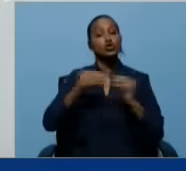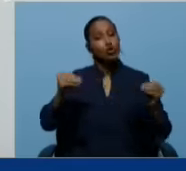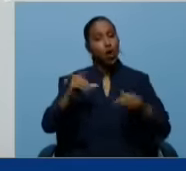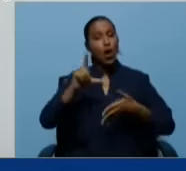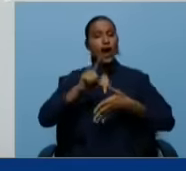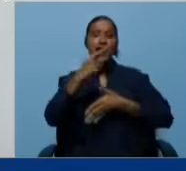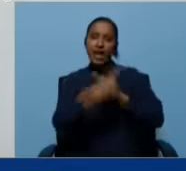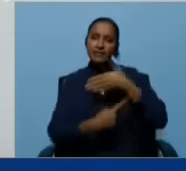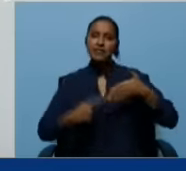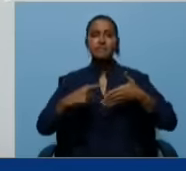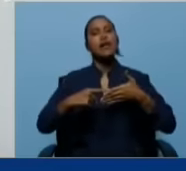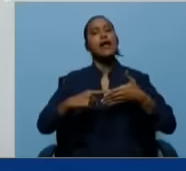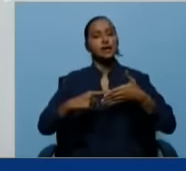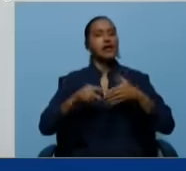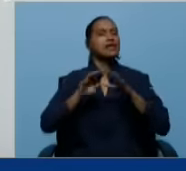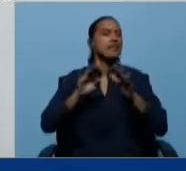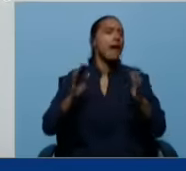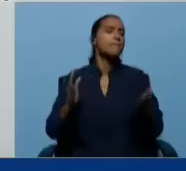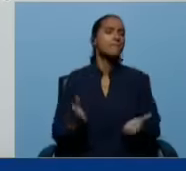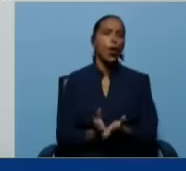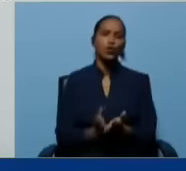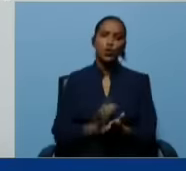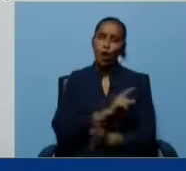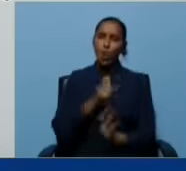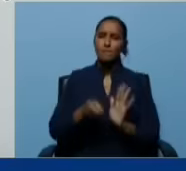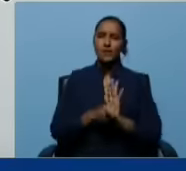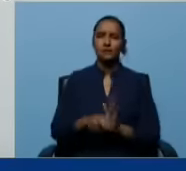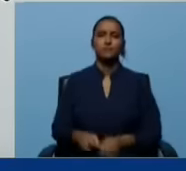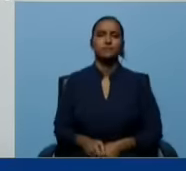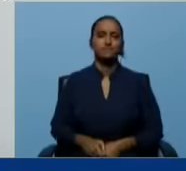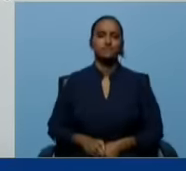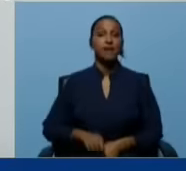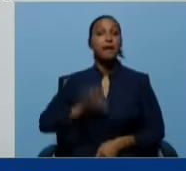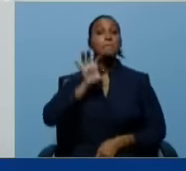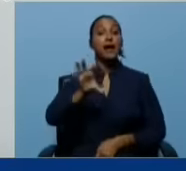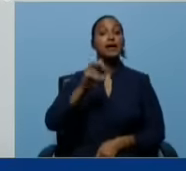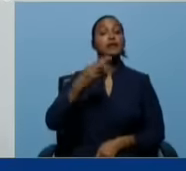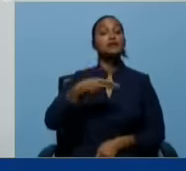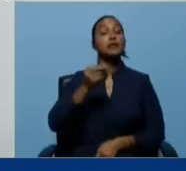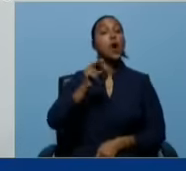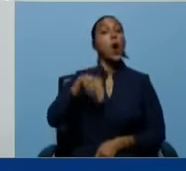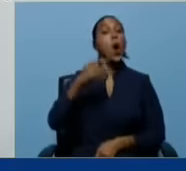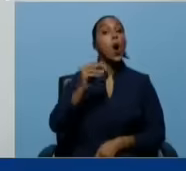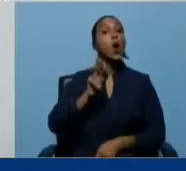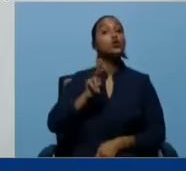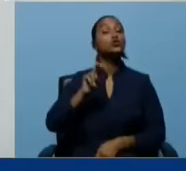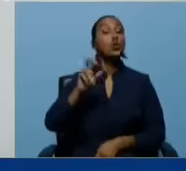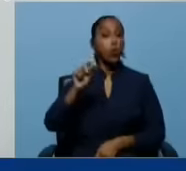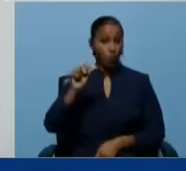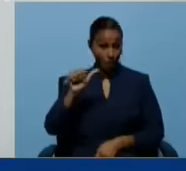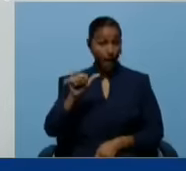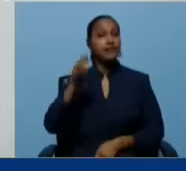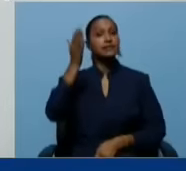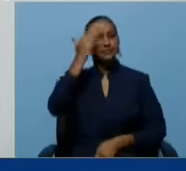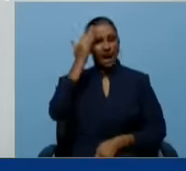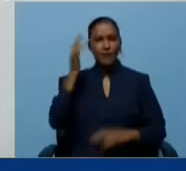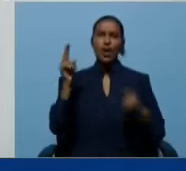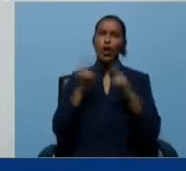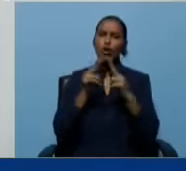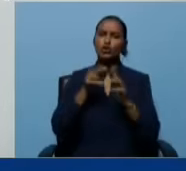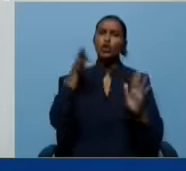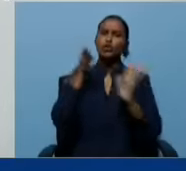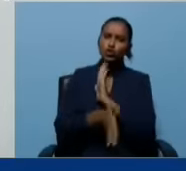latinoamericanos y del mundo entero. Honduras conoce y reconoce los procesos democráticos que el